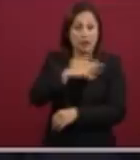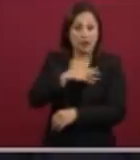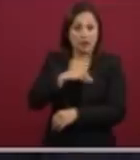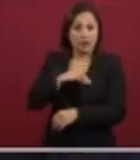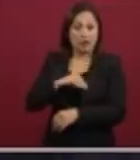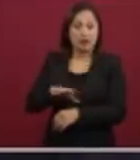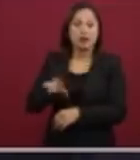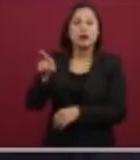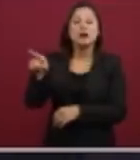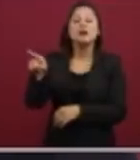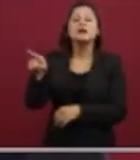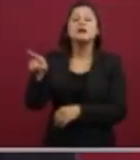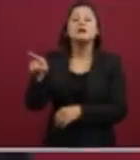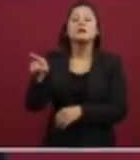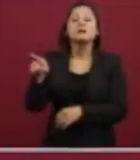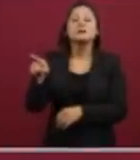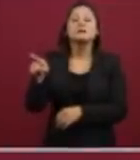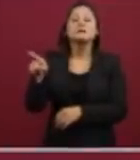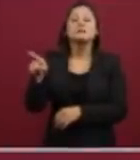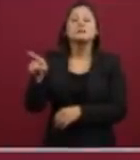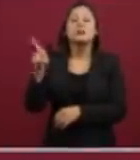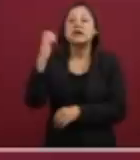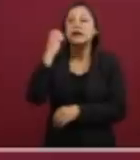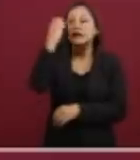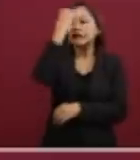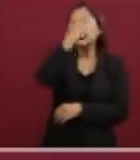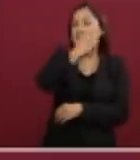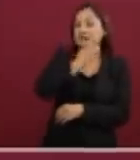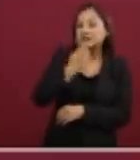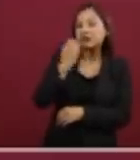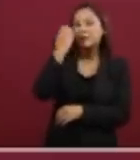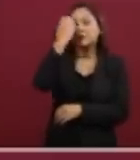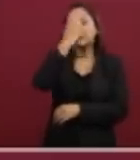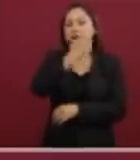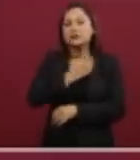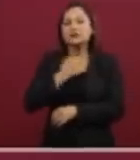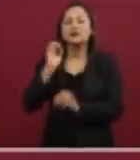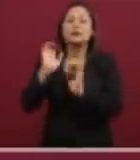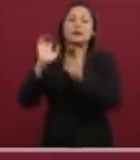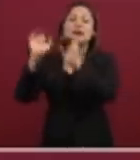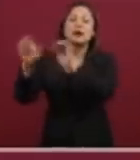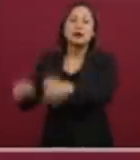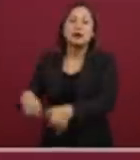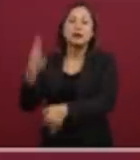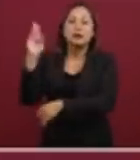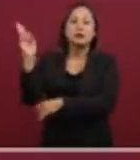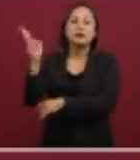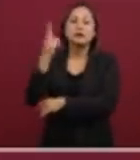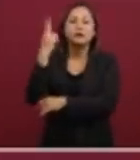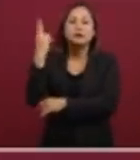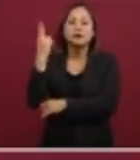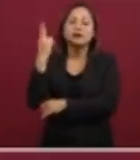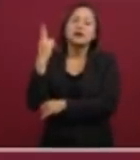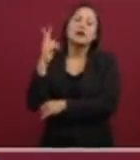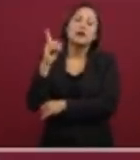admisión para entrar a la escuela de odontología en Guanajuato 3 veces